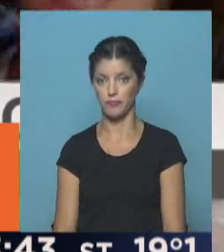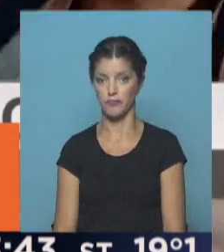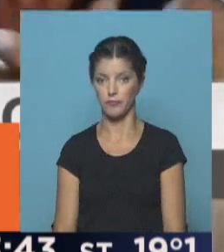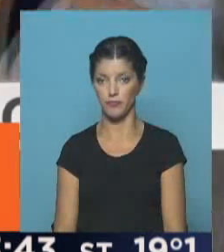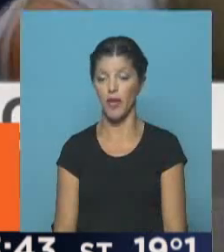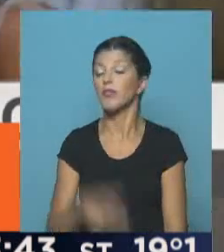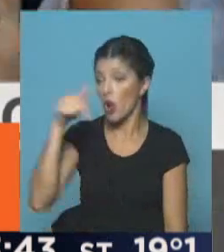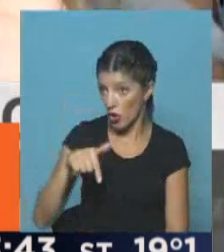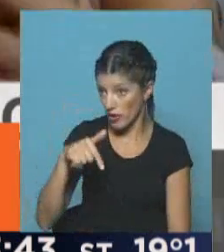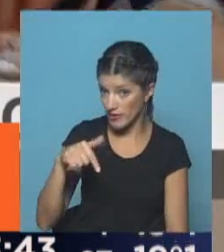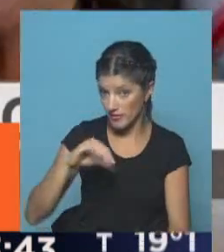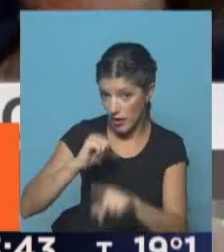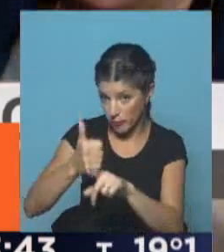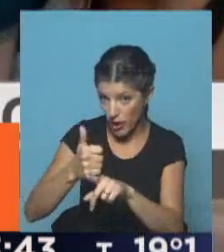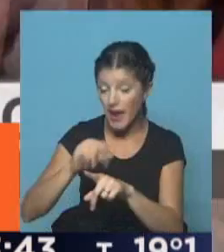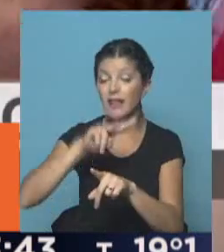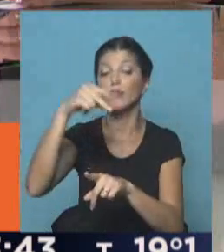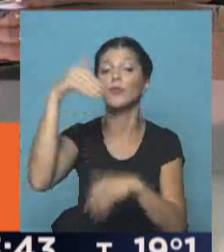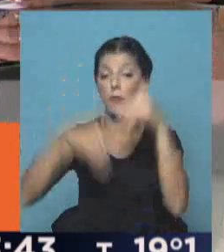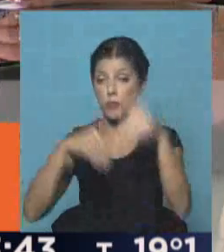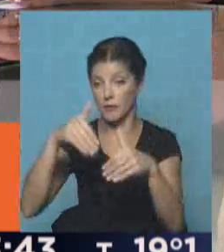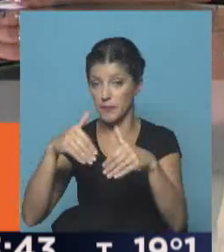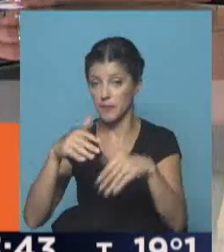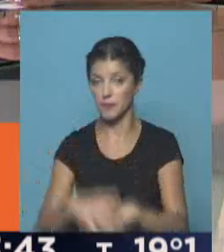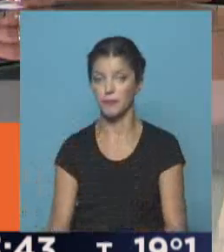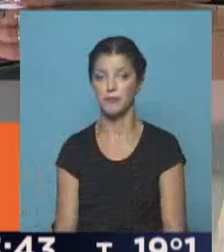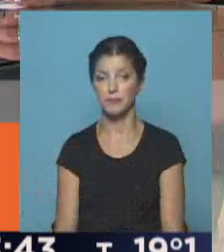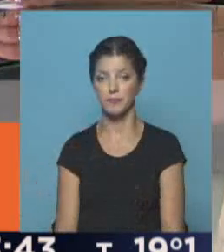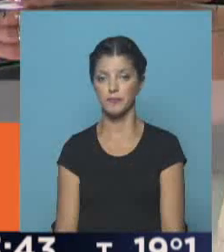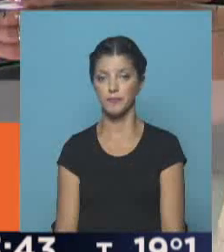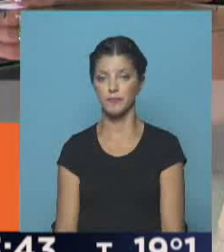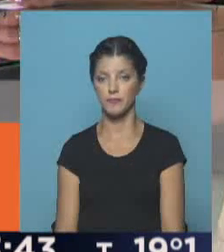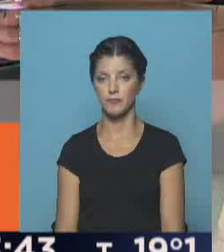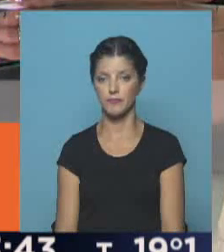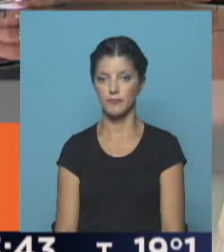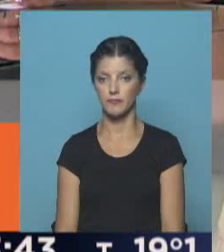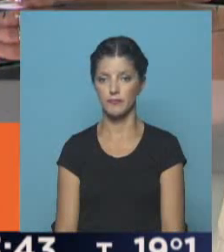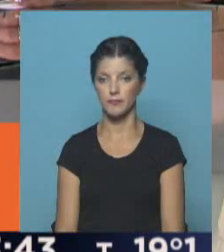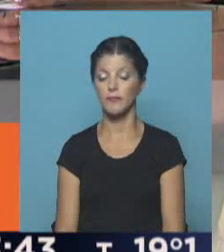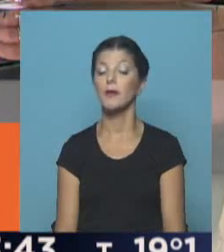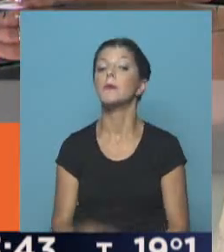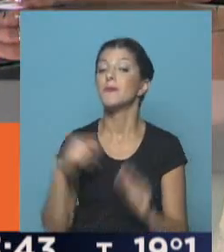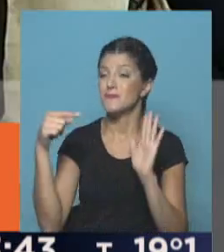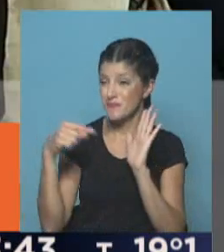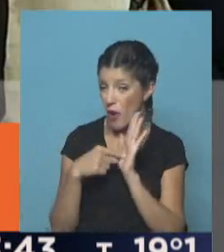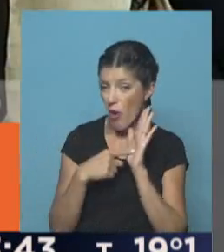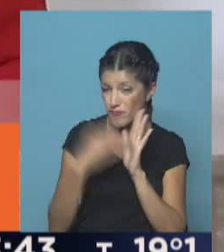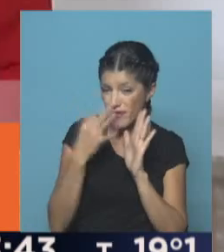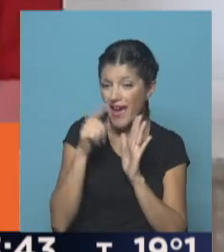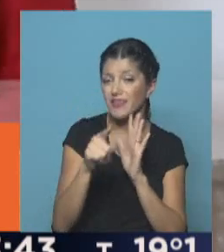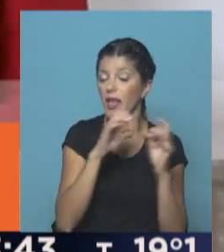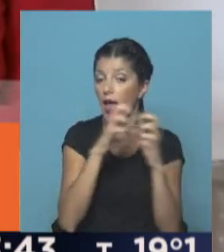será respaldado por el otro pero evidentemente este problema de representatividad esta crisis